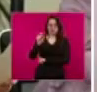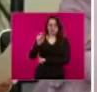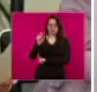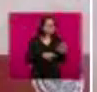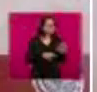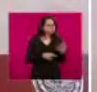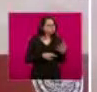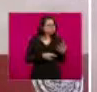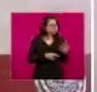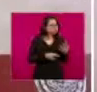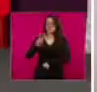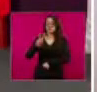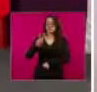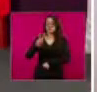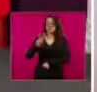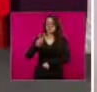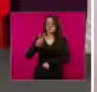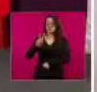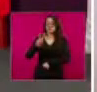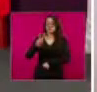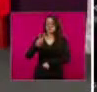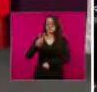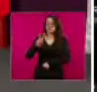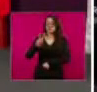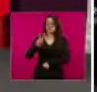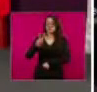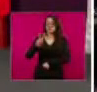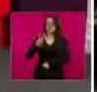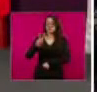dónde tenemos